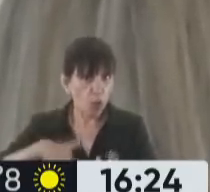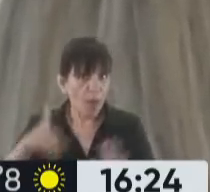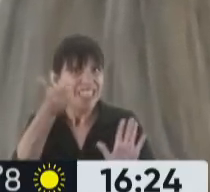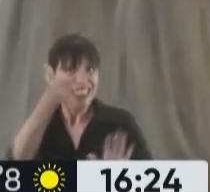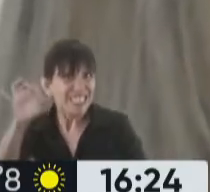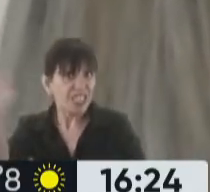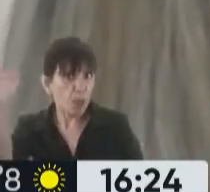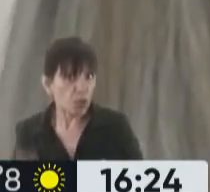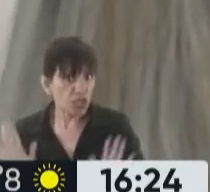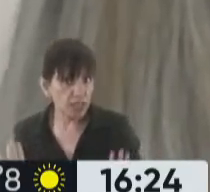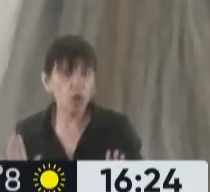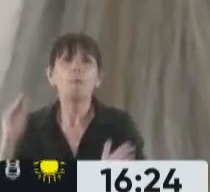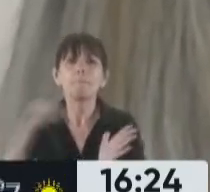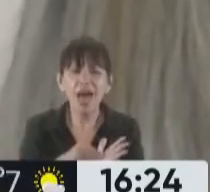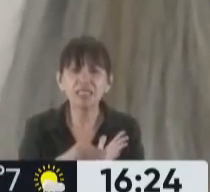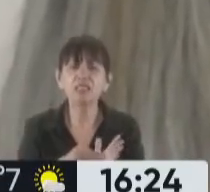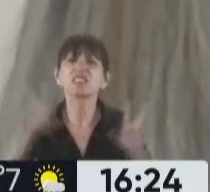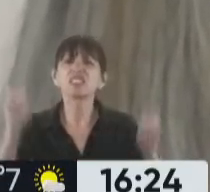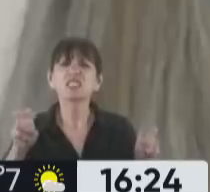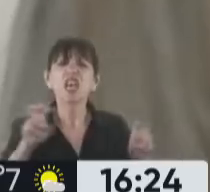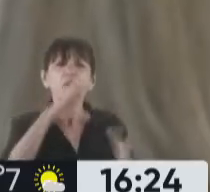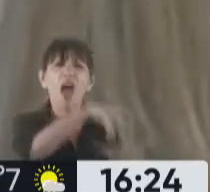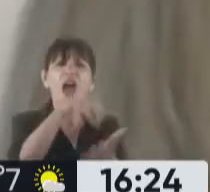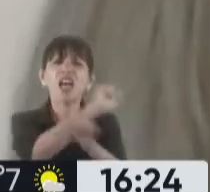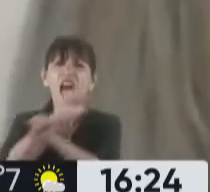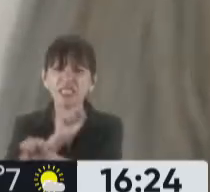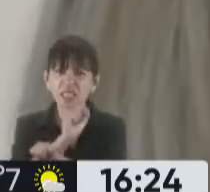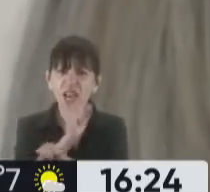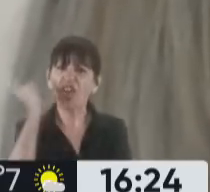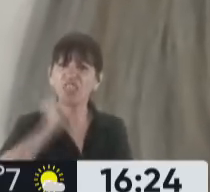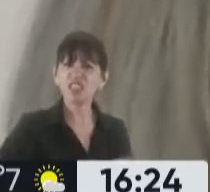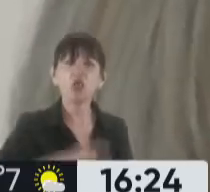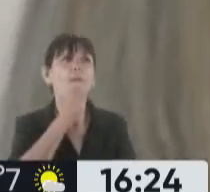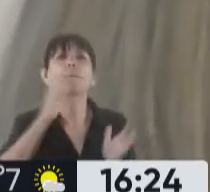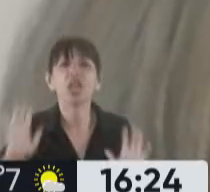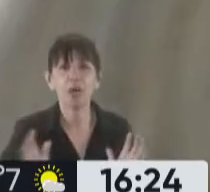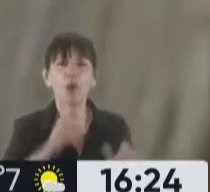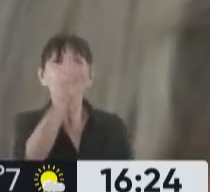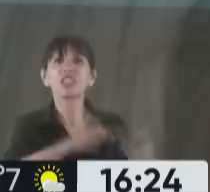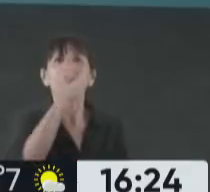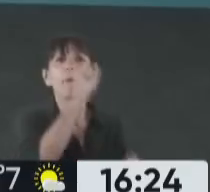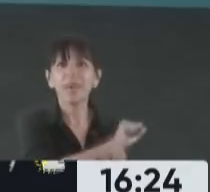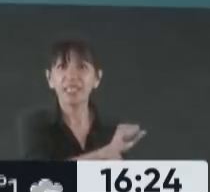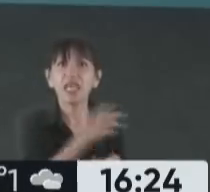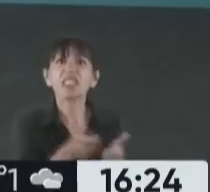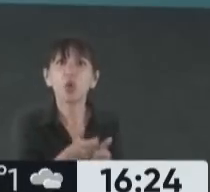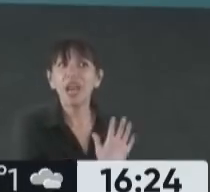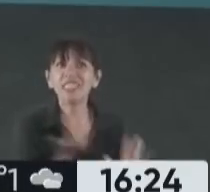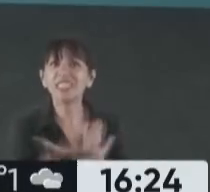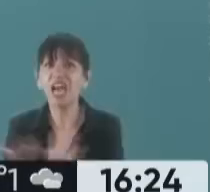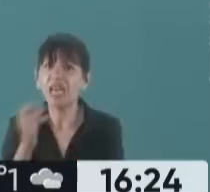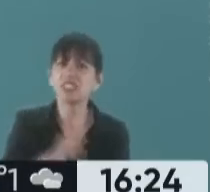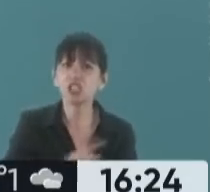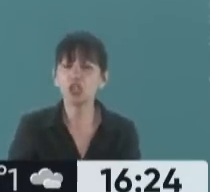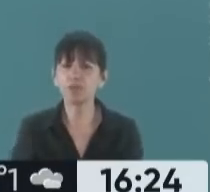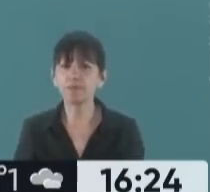lado consultarle si van a tomar medidas en las cárceles federales concretas, como por ejemplo sacarle los teléfonos a los presos. Gracias. Los